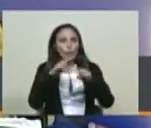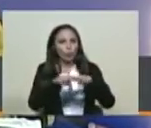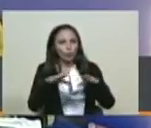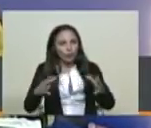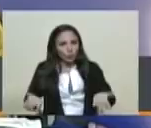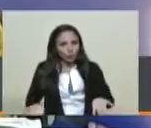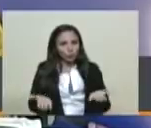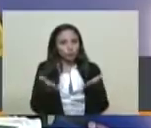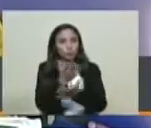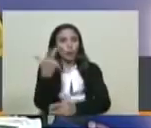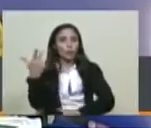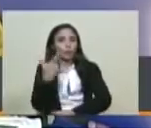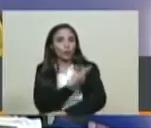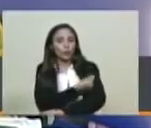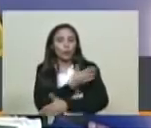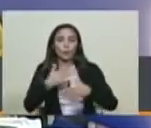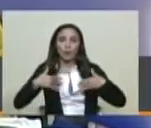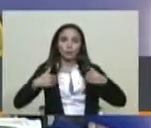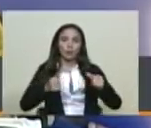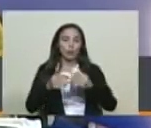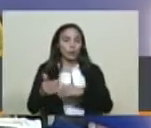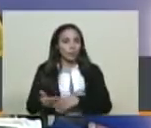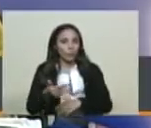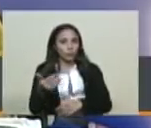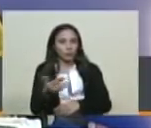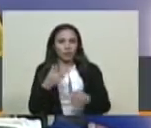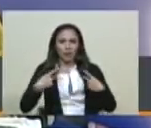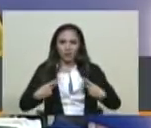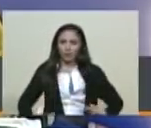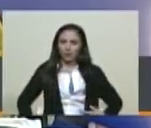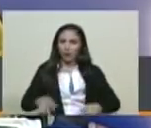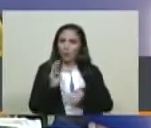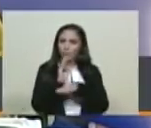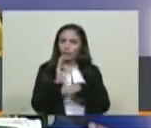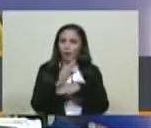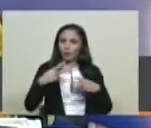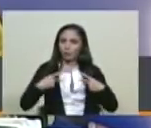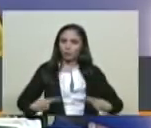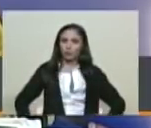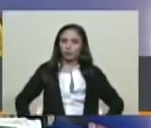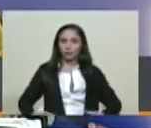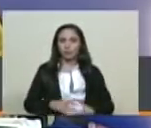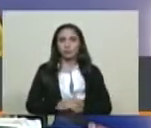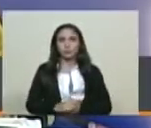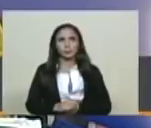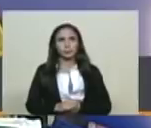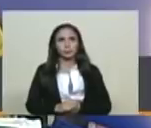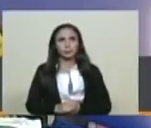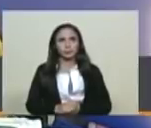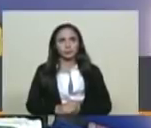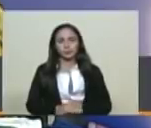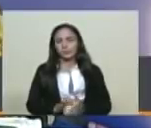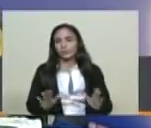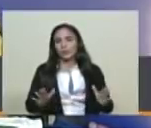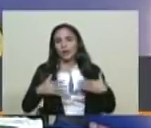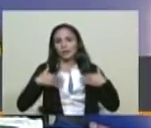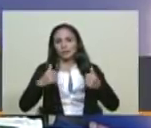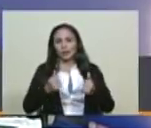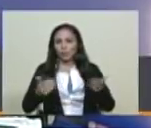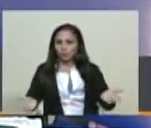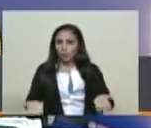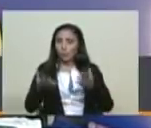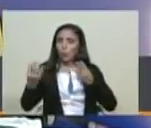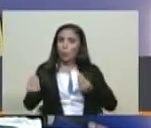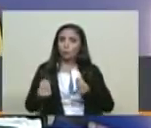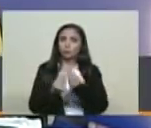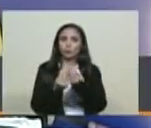a vacunarse por la salud, por la vida. Salud preventiva, salud humanitaria. Vayan todos,